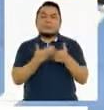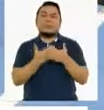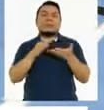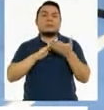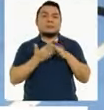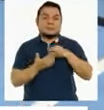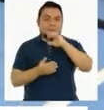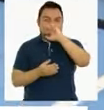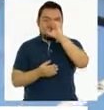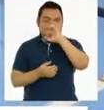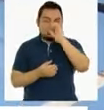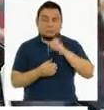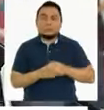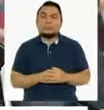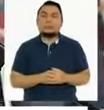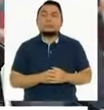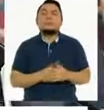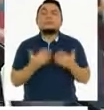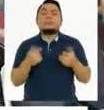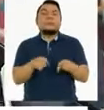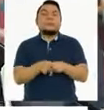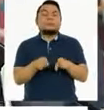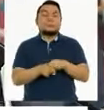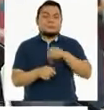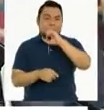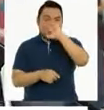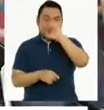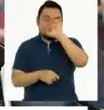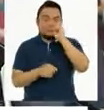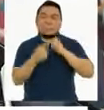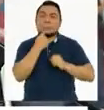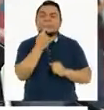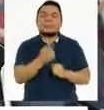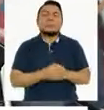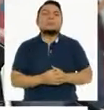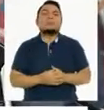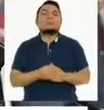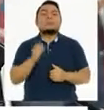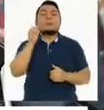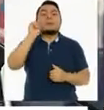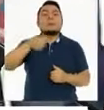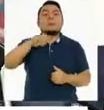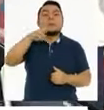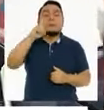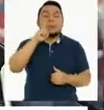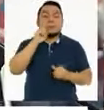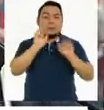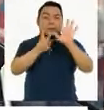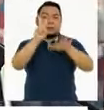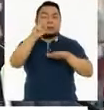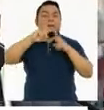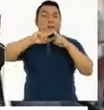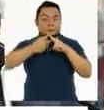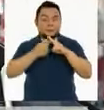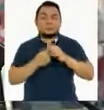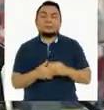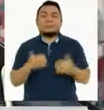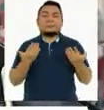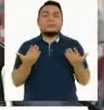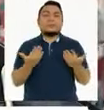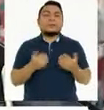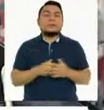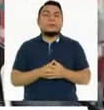la población. Además, como les dije, el mañana miércoles 12 iniciaremos